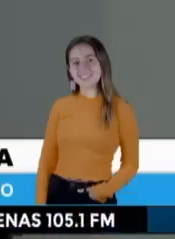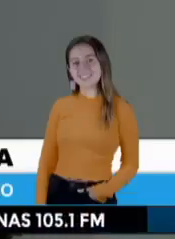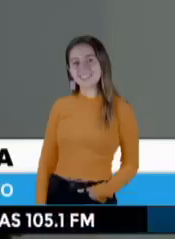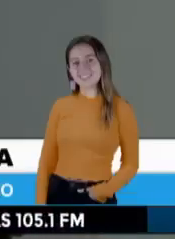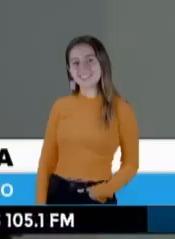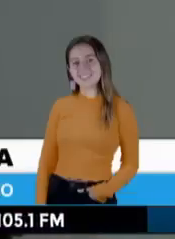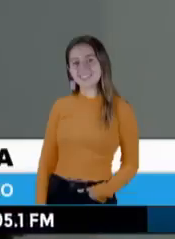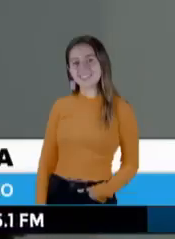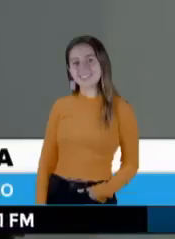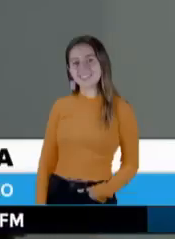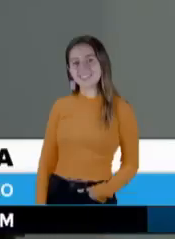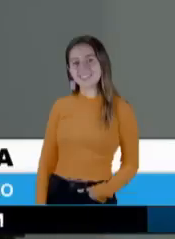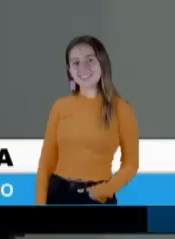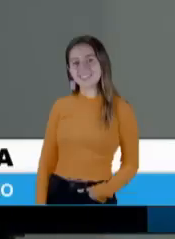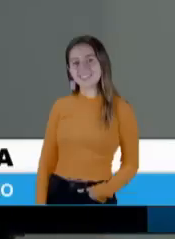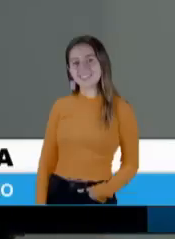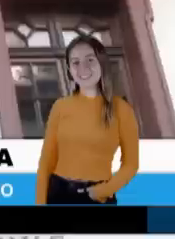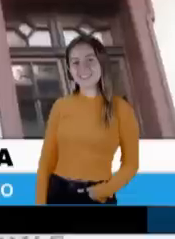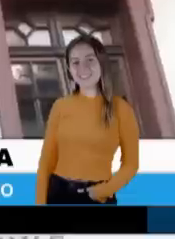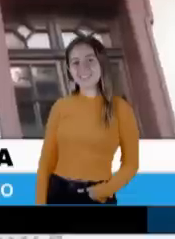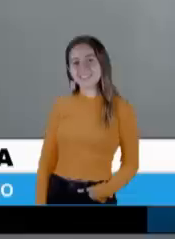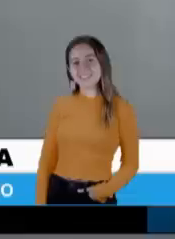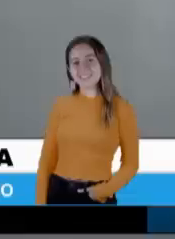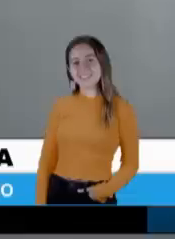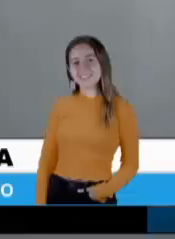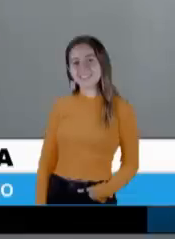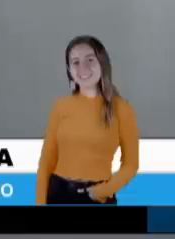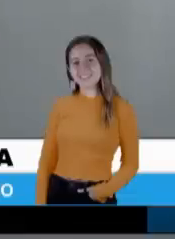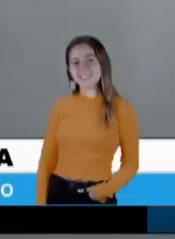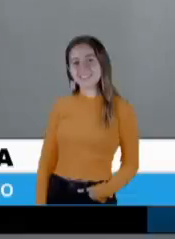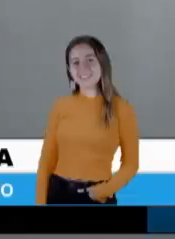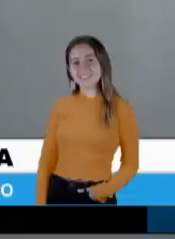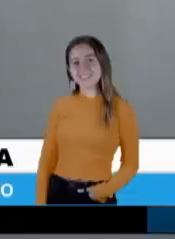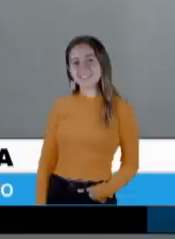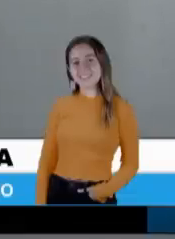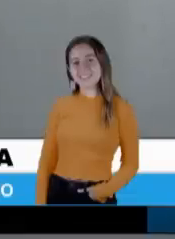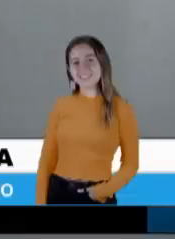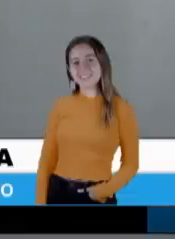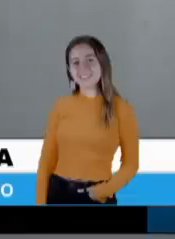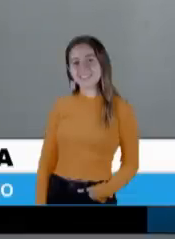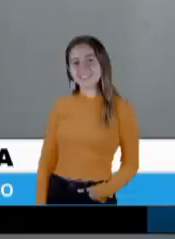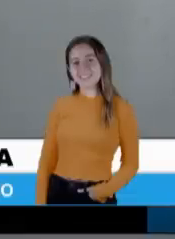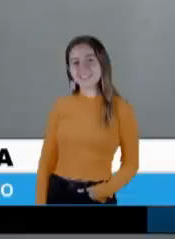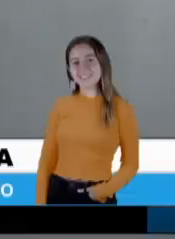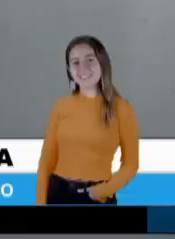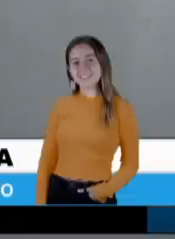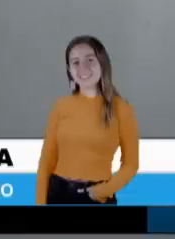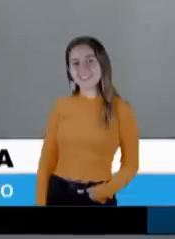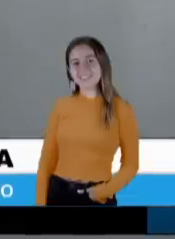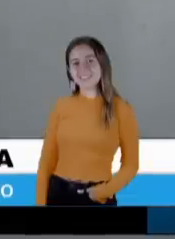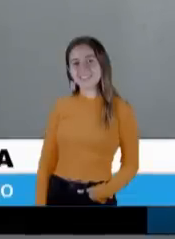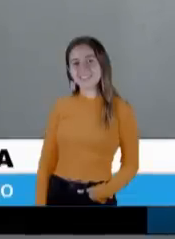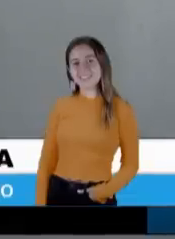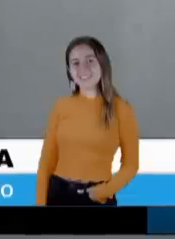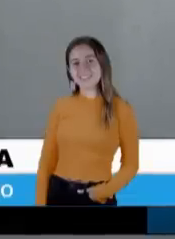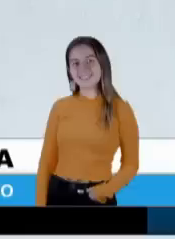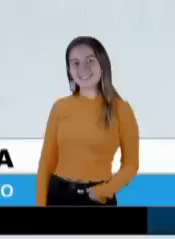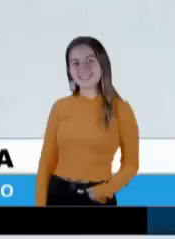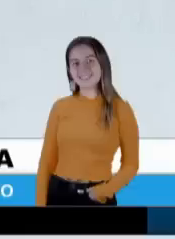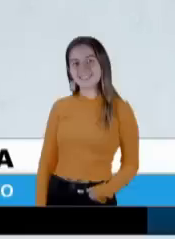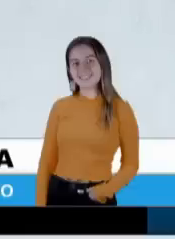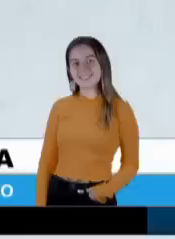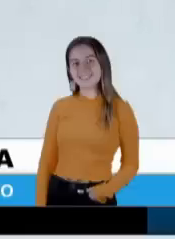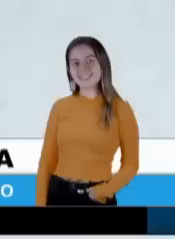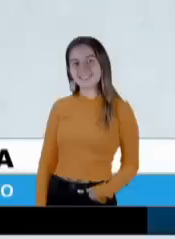dos coaliciones oficialistas, ellos sí quieren estar en la discusión, sí quieren que los tomen en cuenta. Por ende, quizás por ese lado